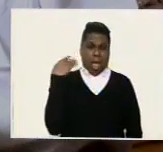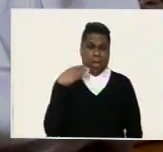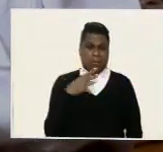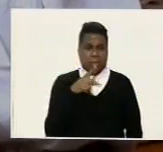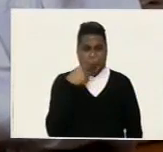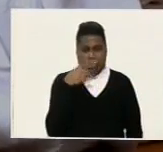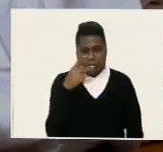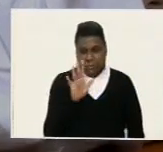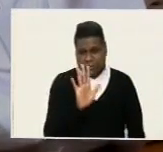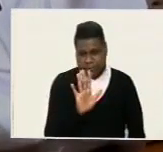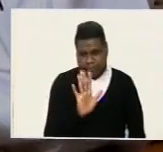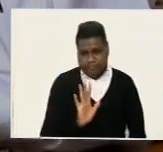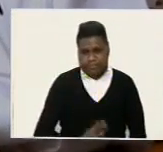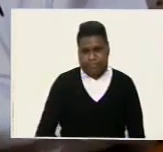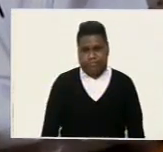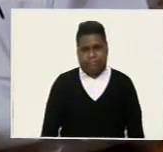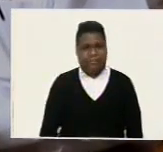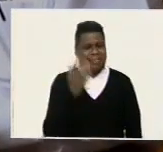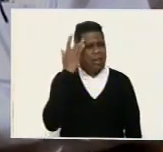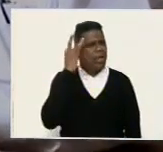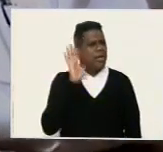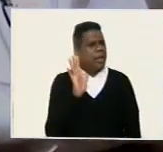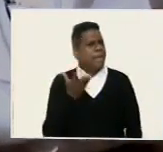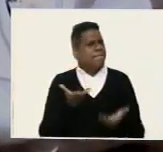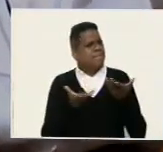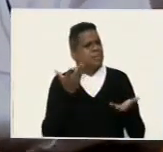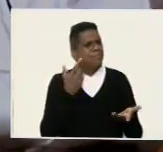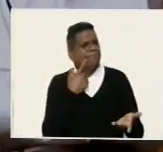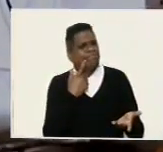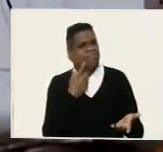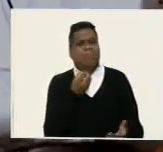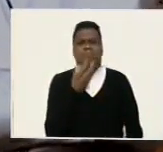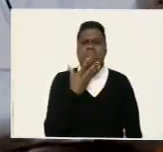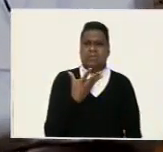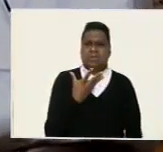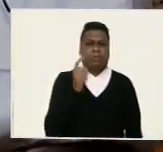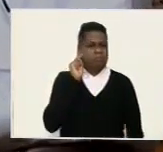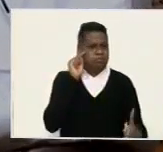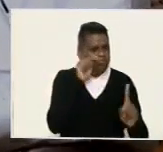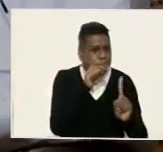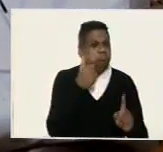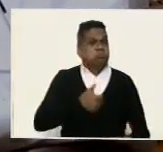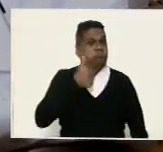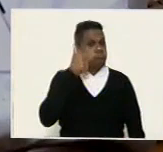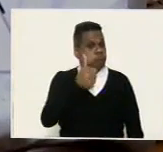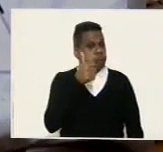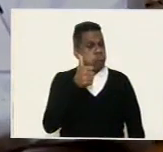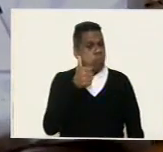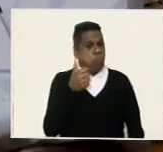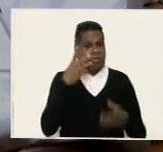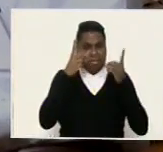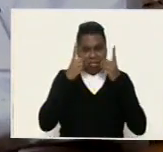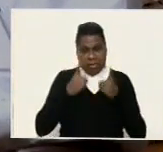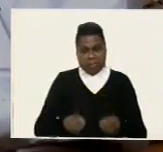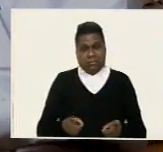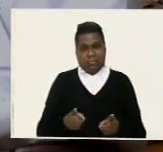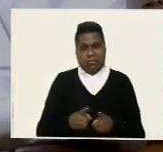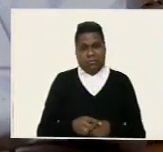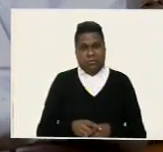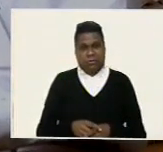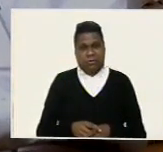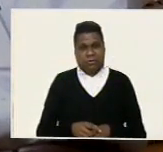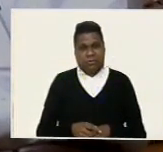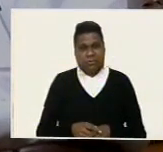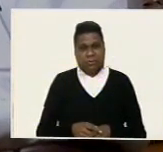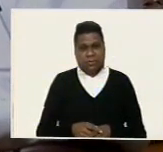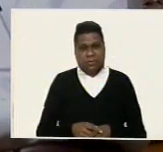y es que me parecen acertada la decisión que se tomó de bajar el orden del